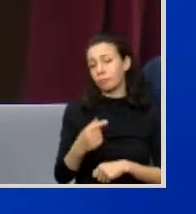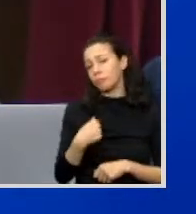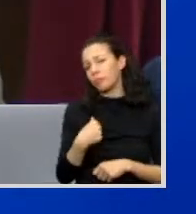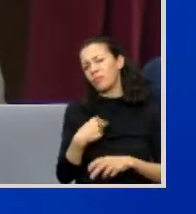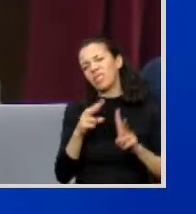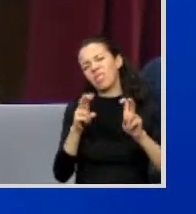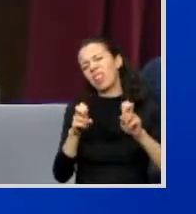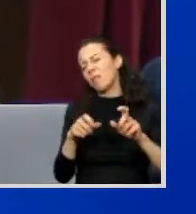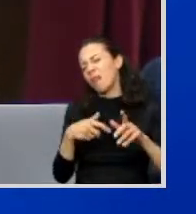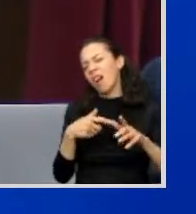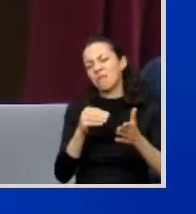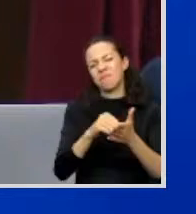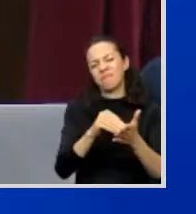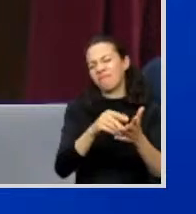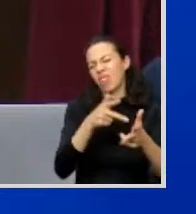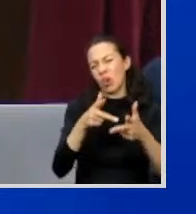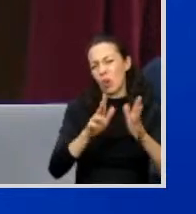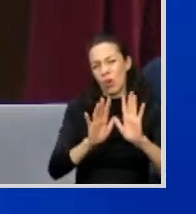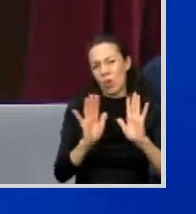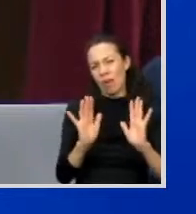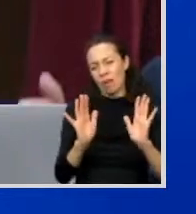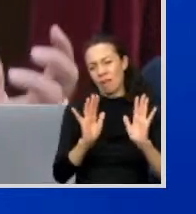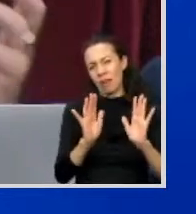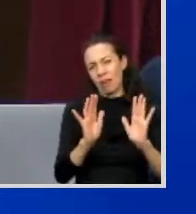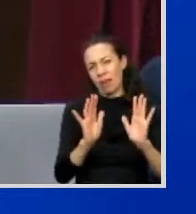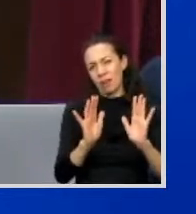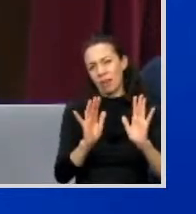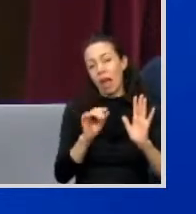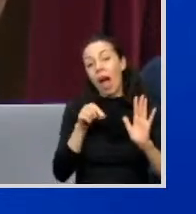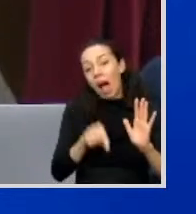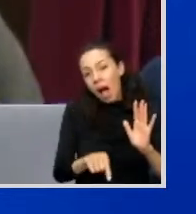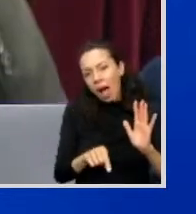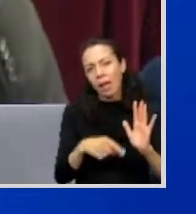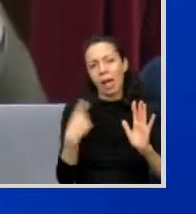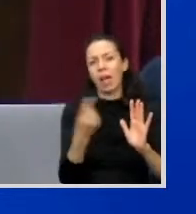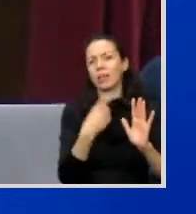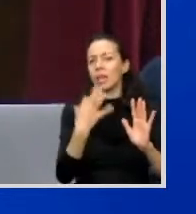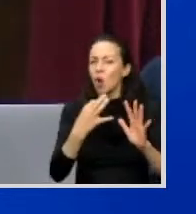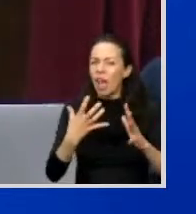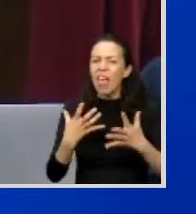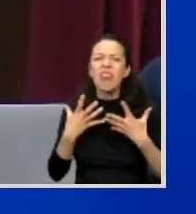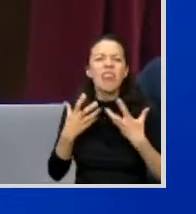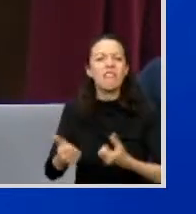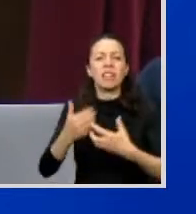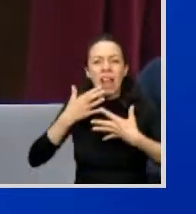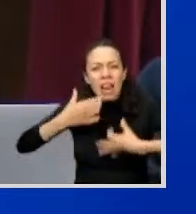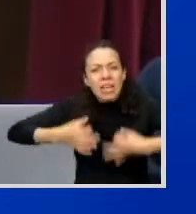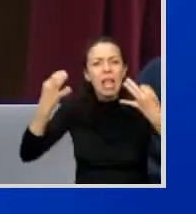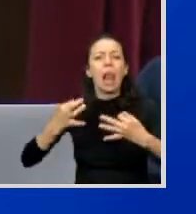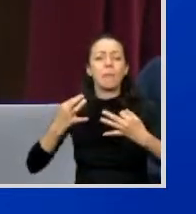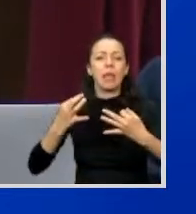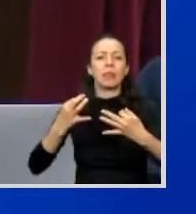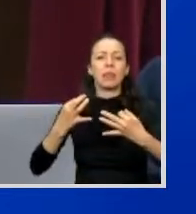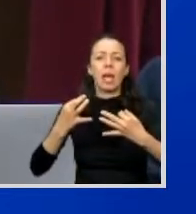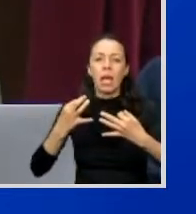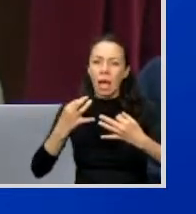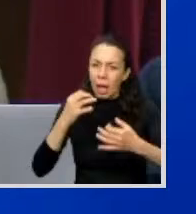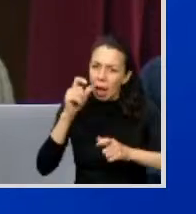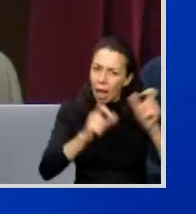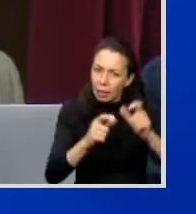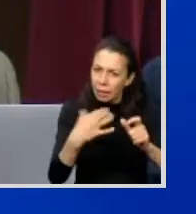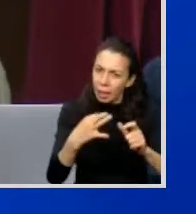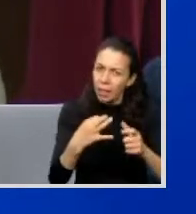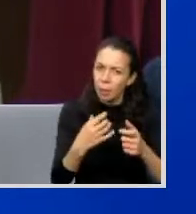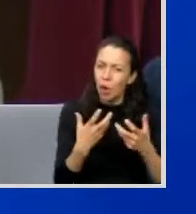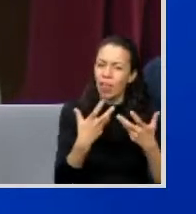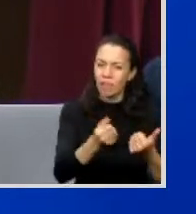que cuando yo quiero hacer todas las cosas, y me pongo yo en el lugar de cualquiera, cuando yo quiero hacer todas las cosas, hace que yo no pueda hacer todo. Por